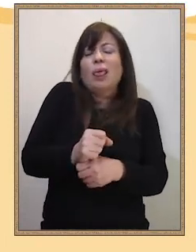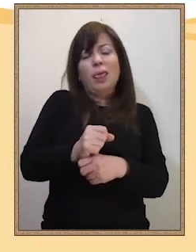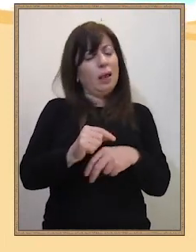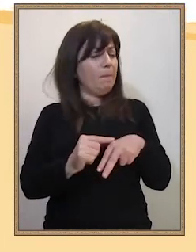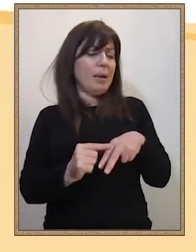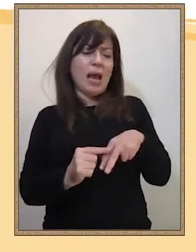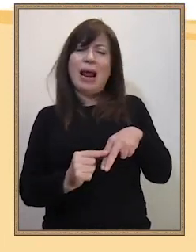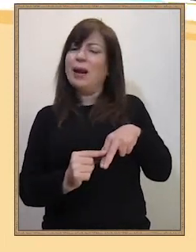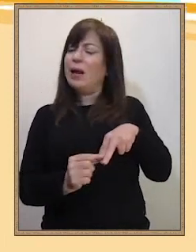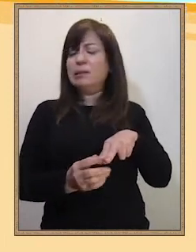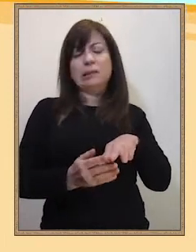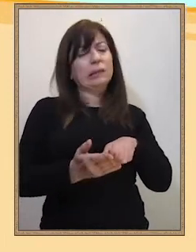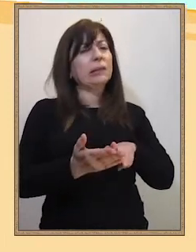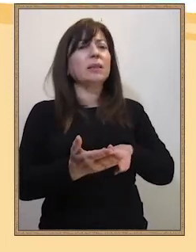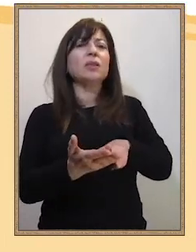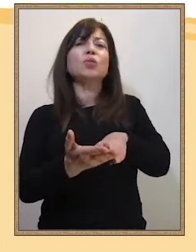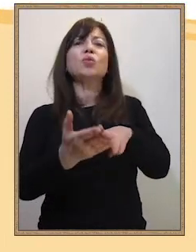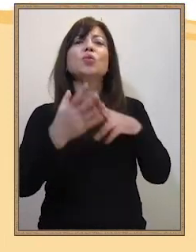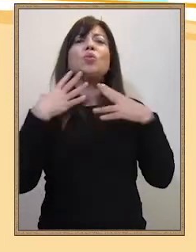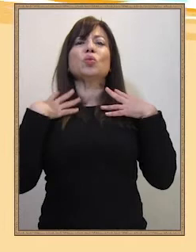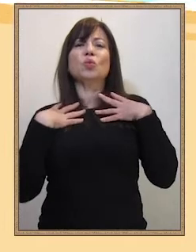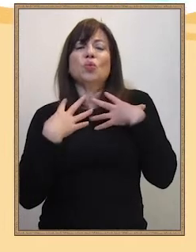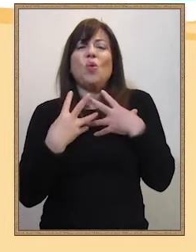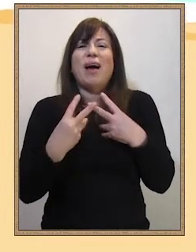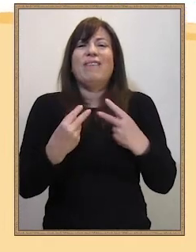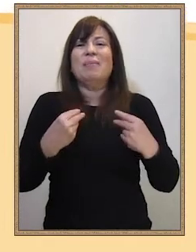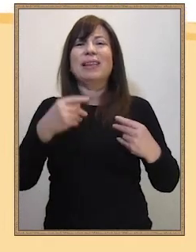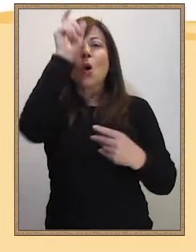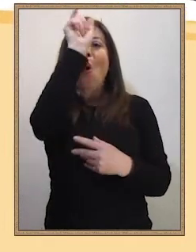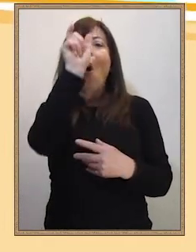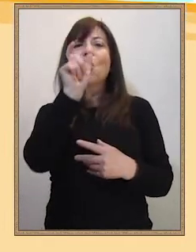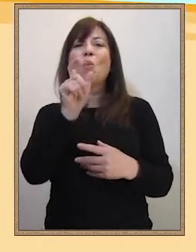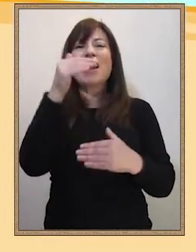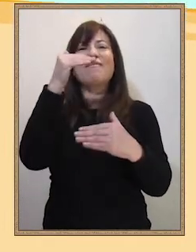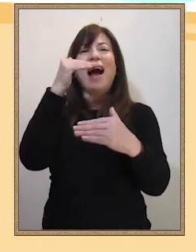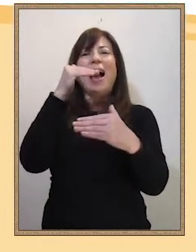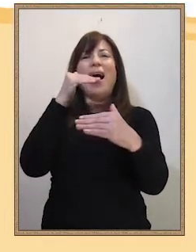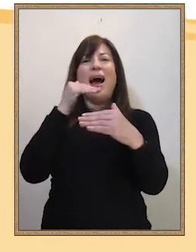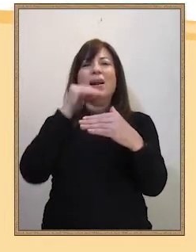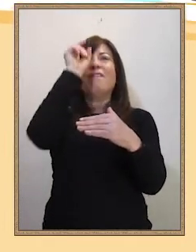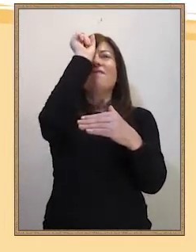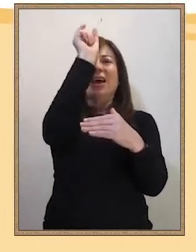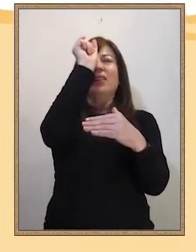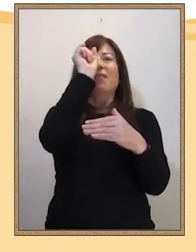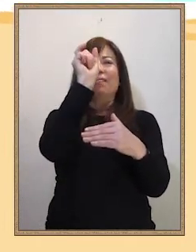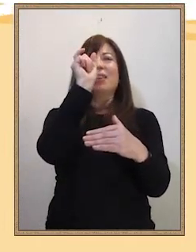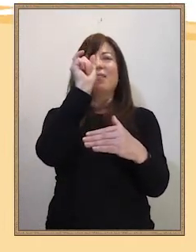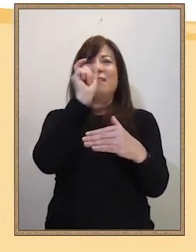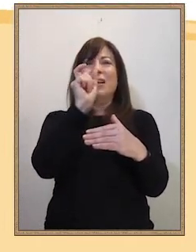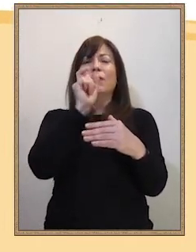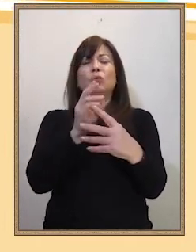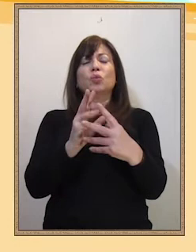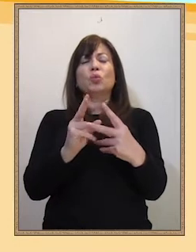estirar nuestras piernas. Vamos a bajar suavemente nuestra columna, vértebra por vértebra,